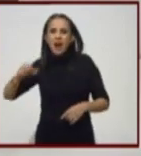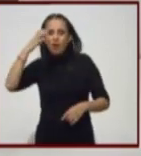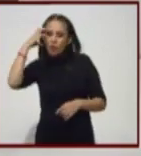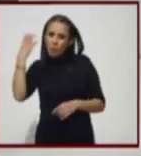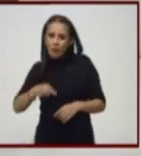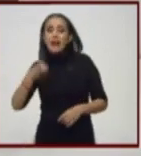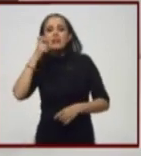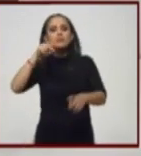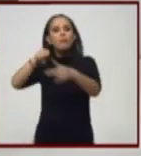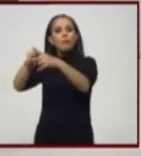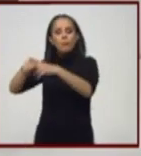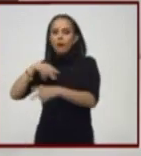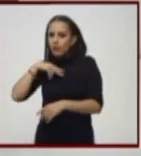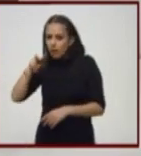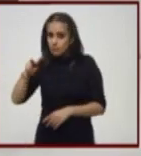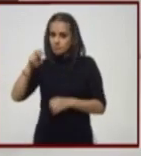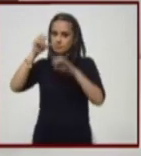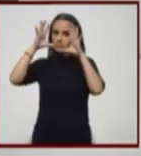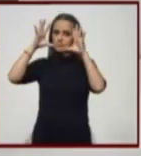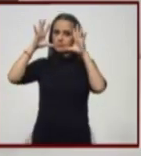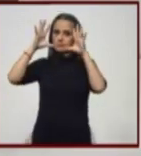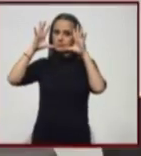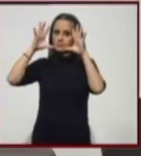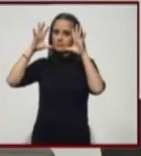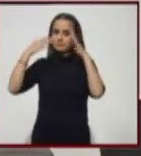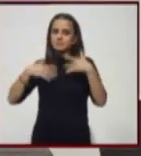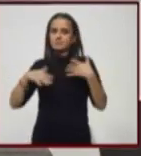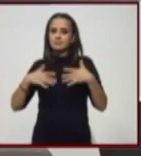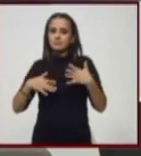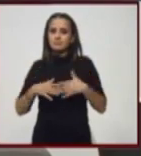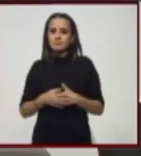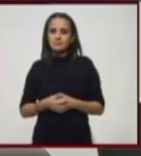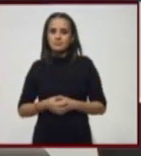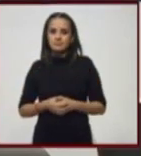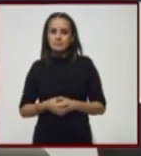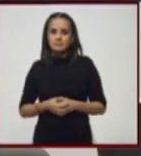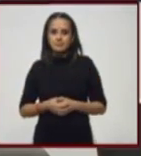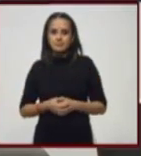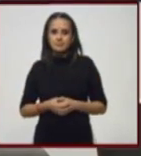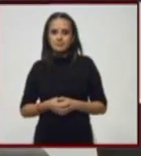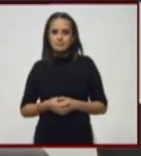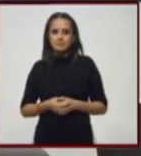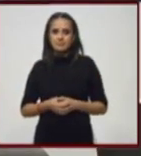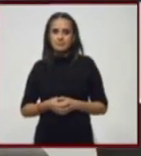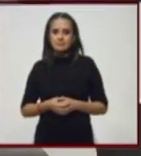ciudad yo reaccionaba decía papá